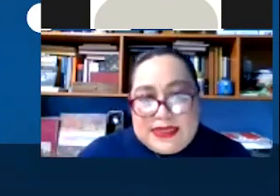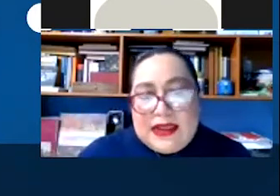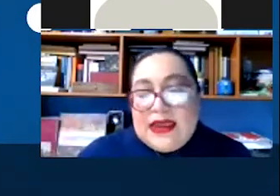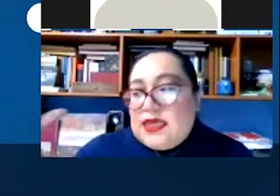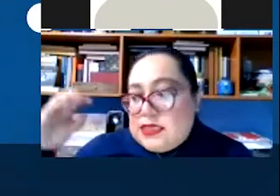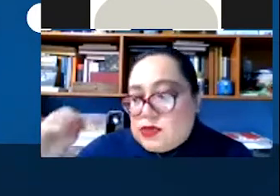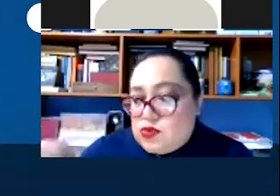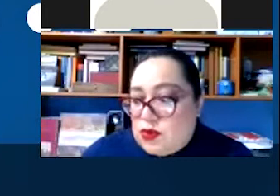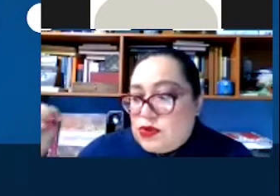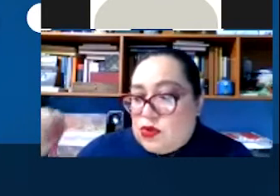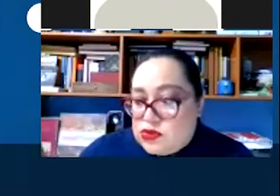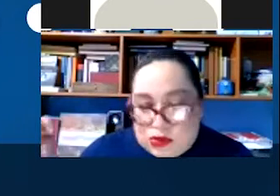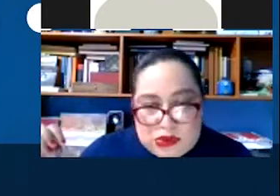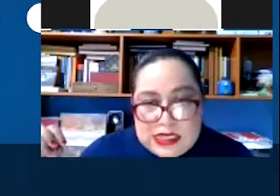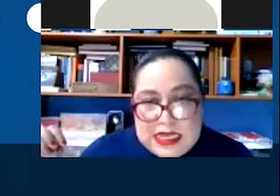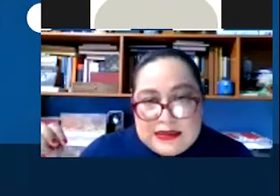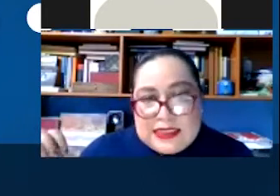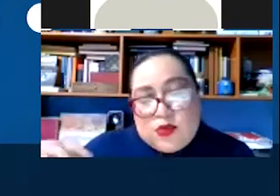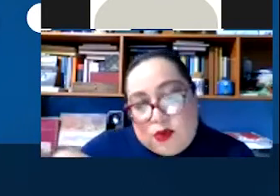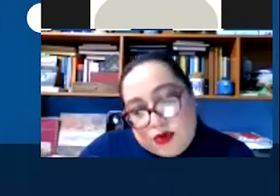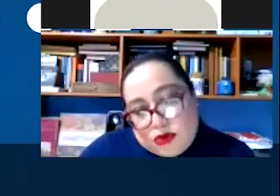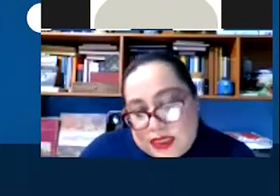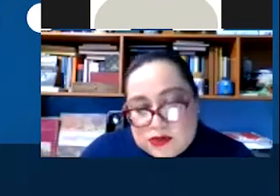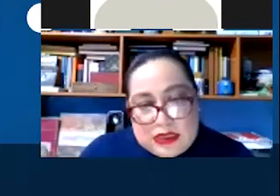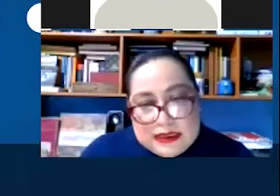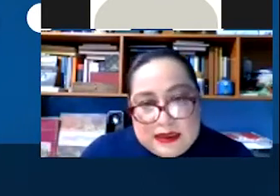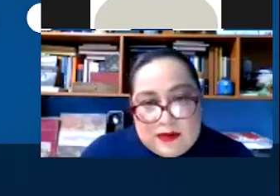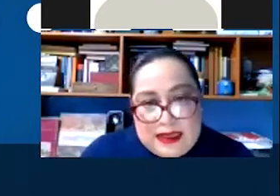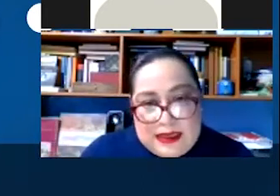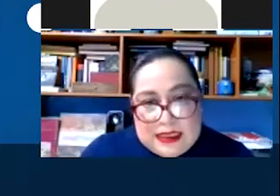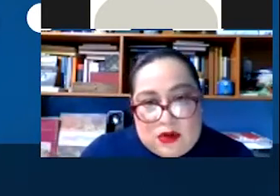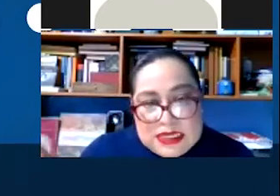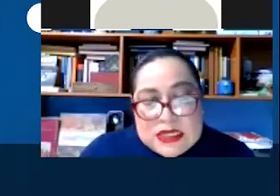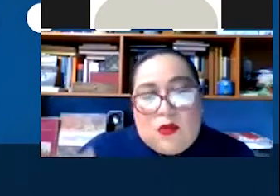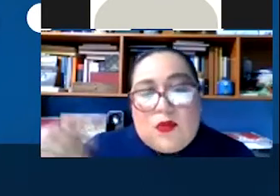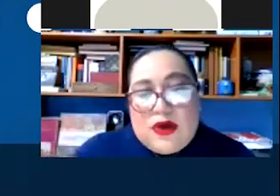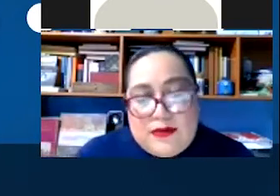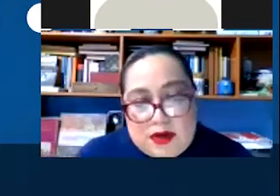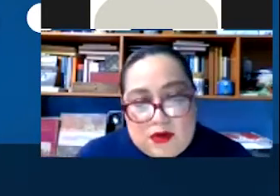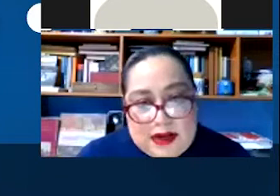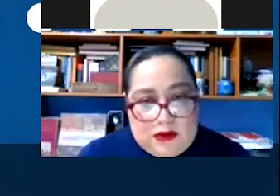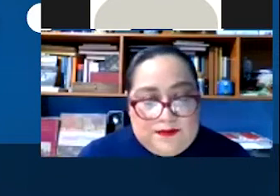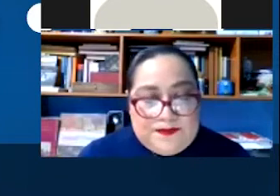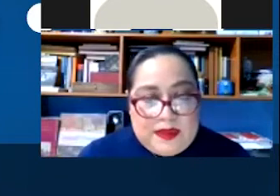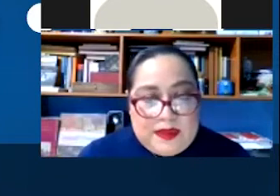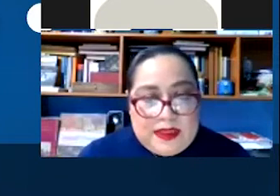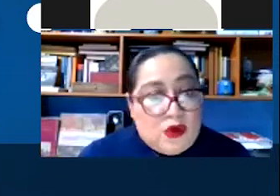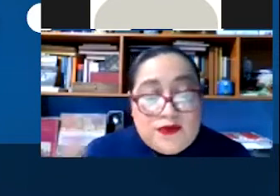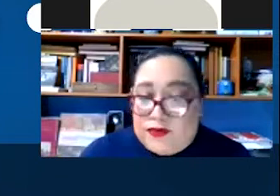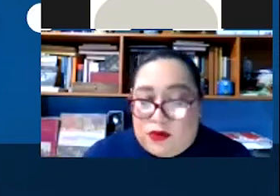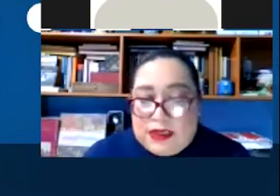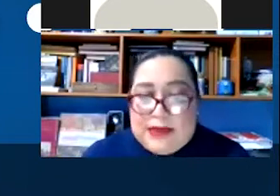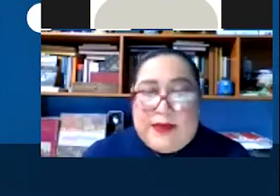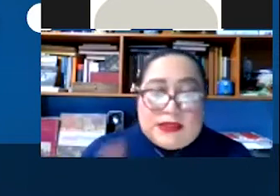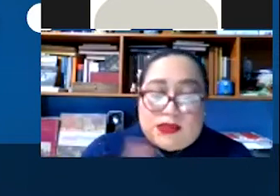puede hacer desde sus propios constructos, desde su propio contexto en el que vive, ¿no?, y cómo puede mejorarlo. No